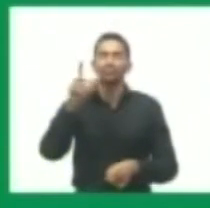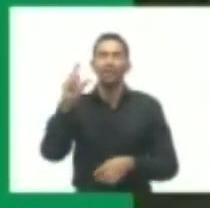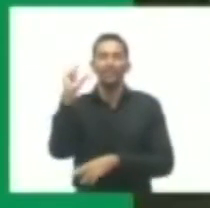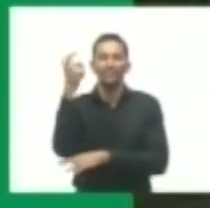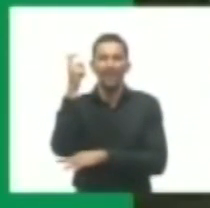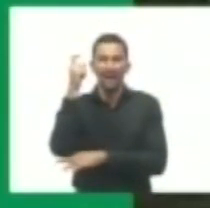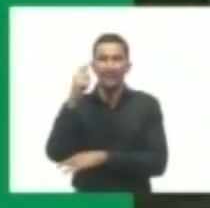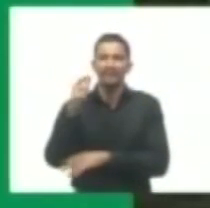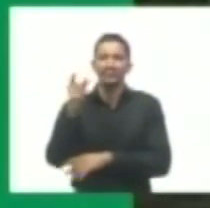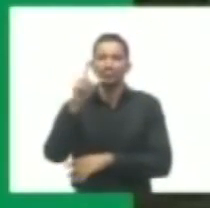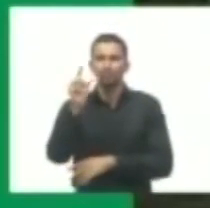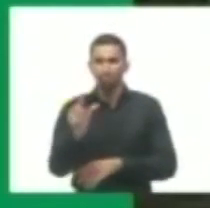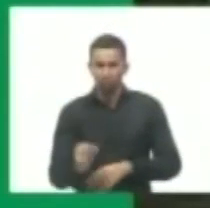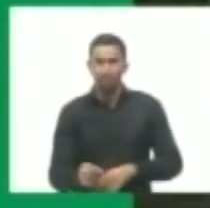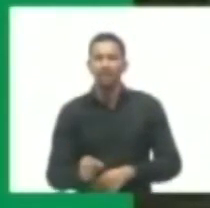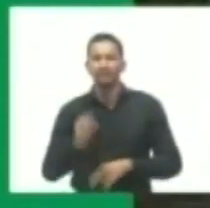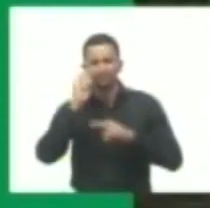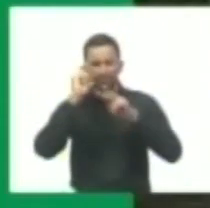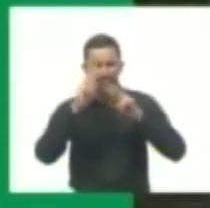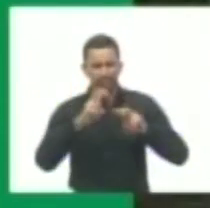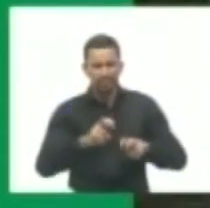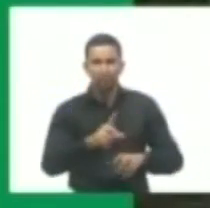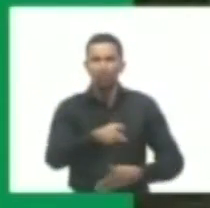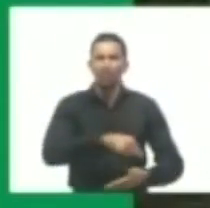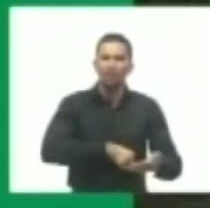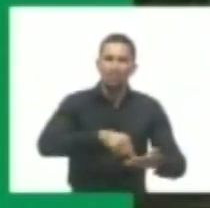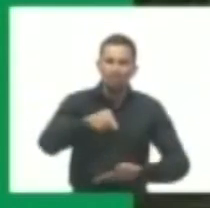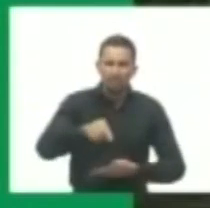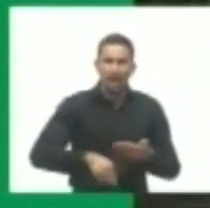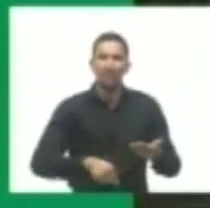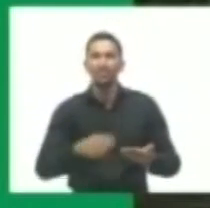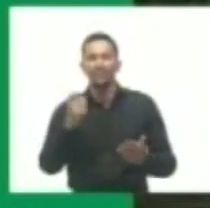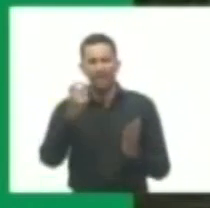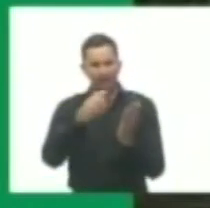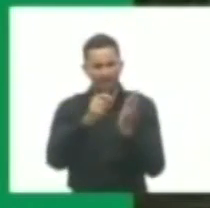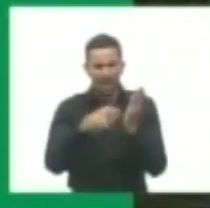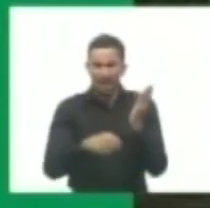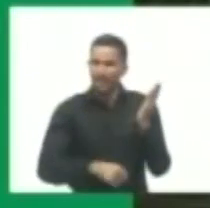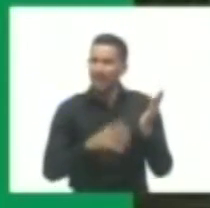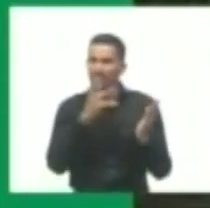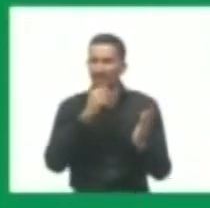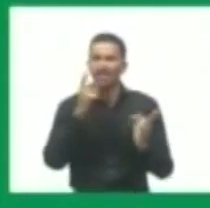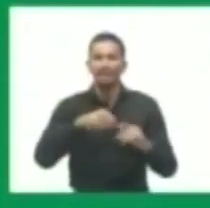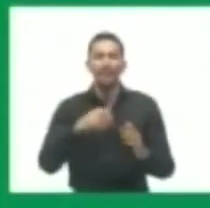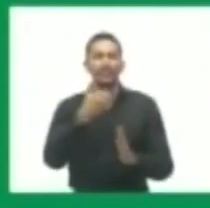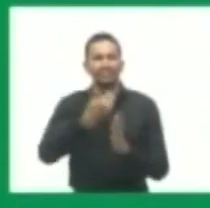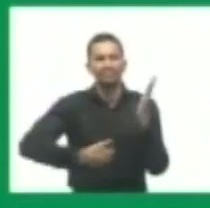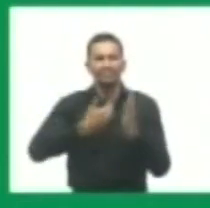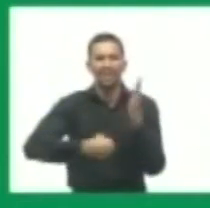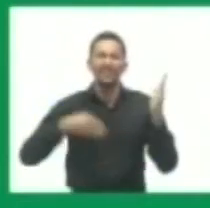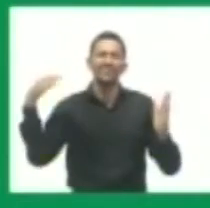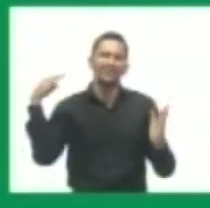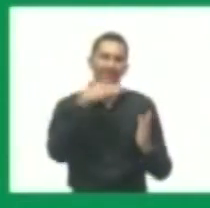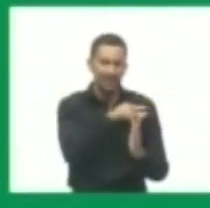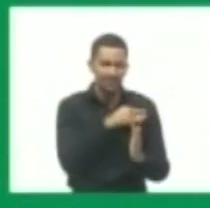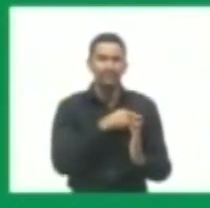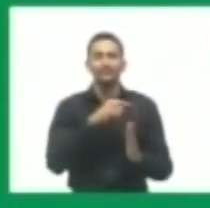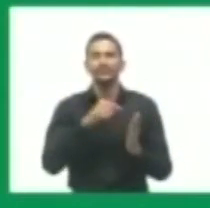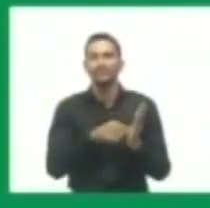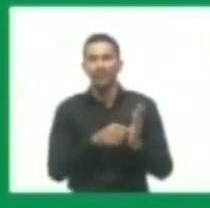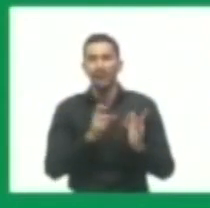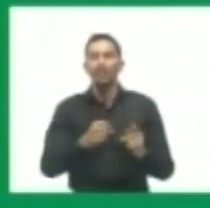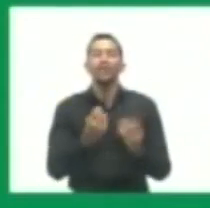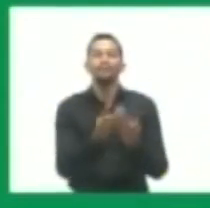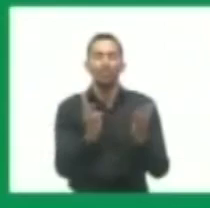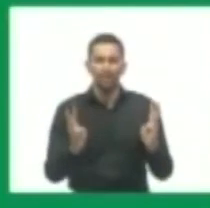Es investigado por enriquecimiento ilícito, contratos sin lleno de los requisitos de ley y falsedad en documento público. Quienes también comparecen en audiencias a